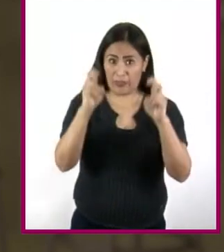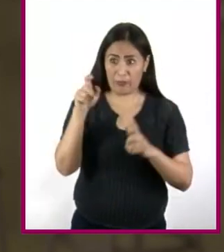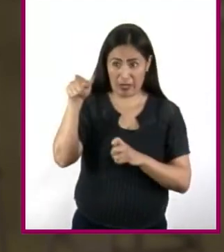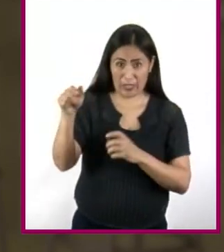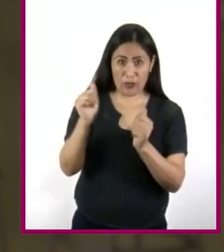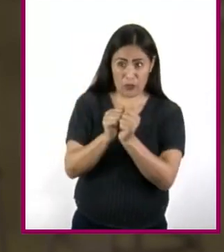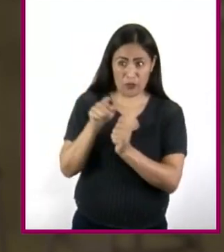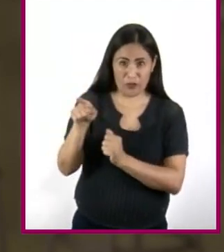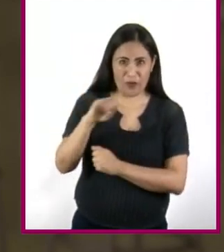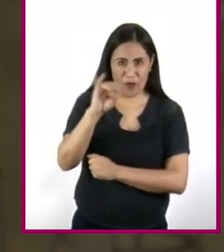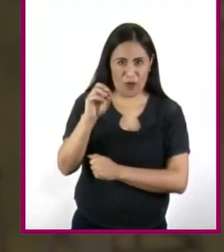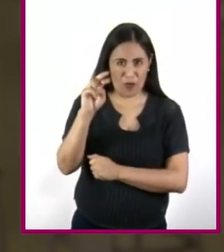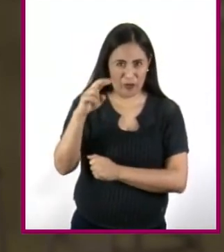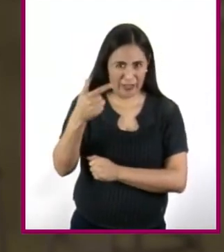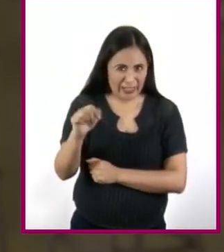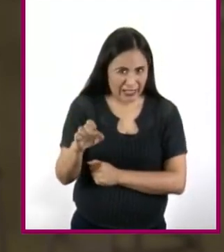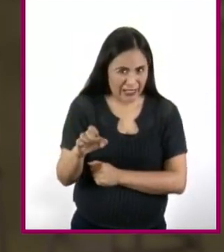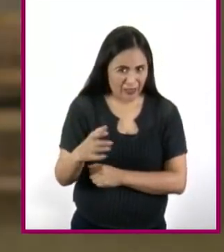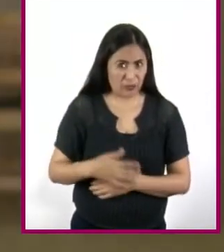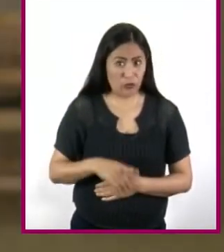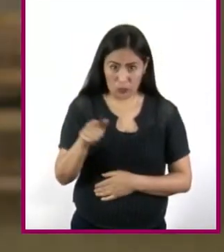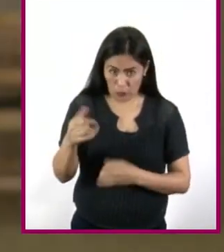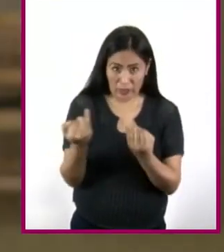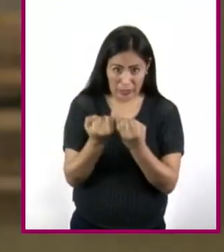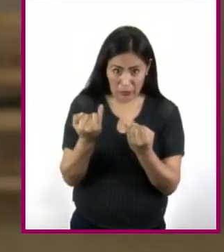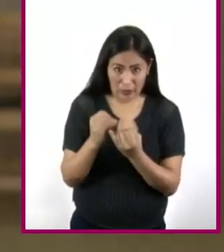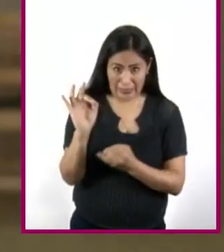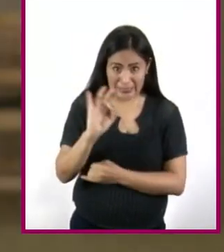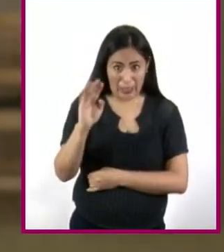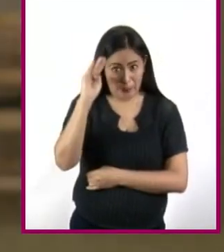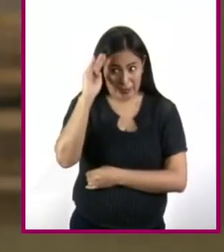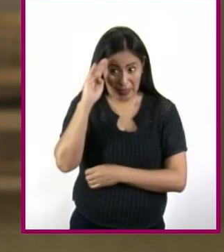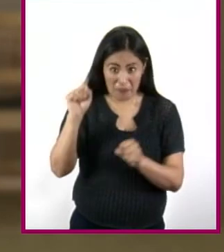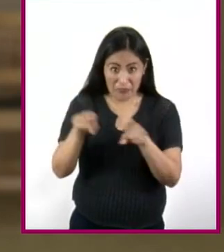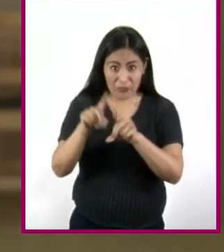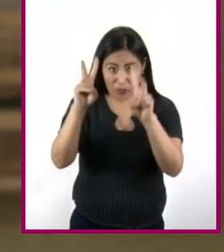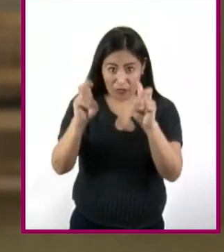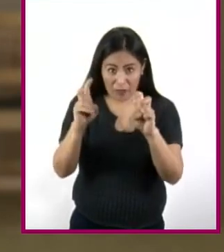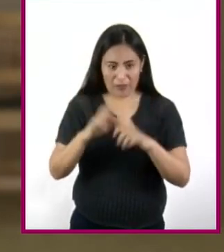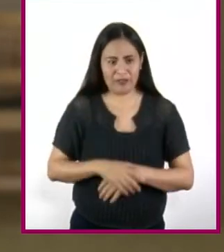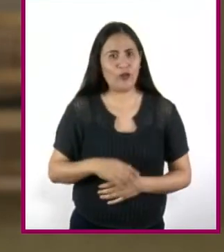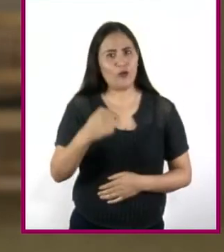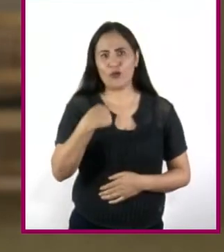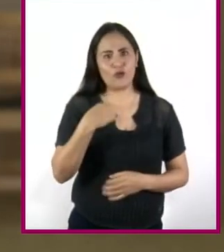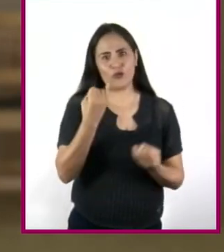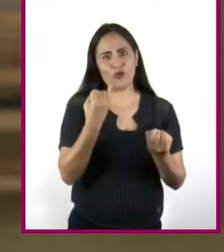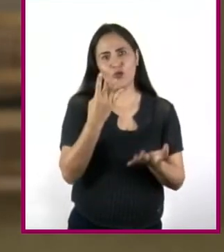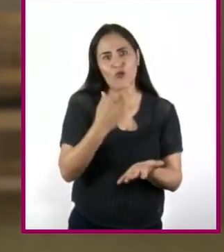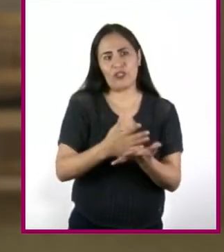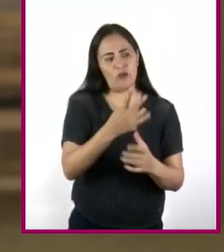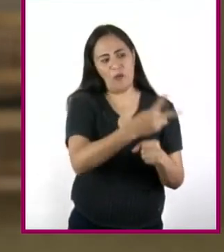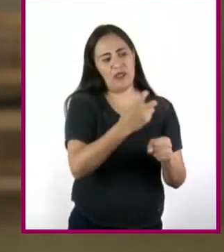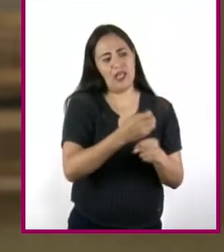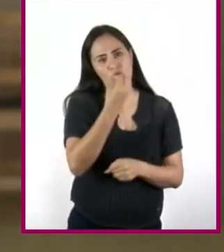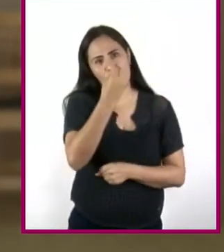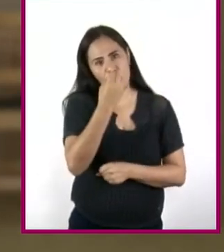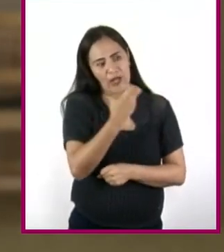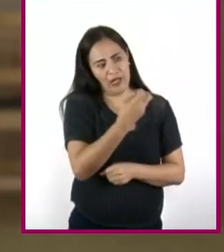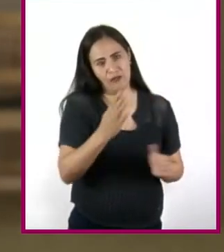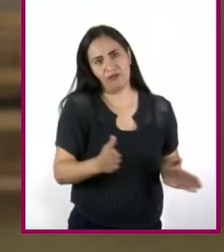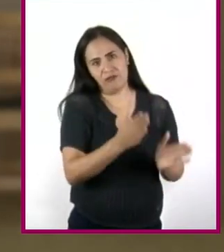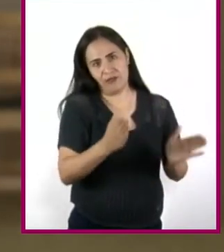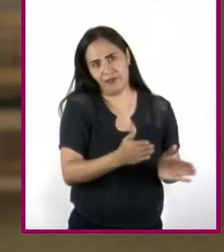George. ¿O me vas a decir que sí? Para nada. Yo pensaba animarte con los tacos.